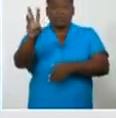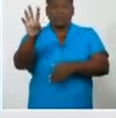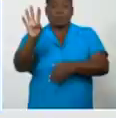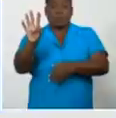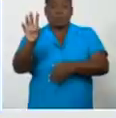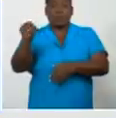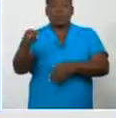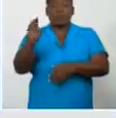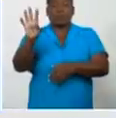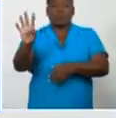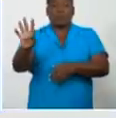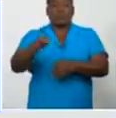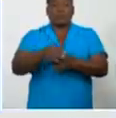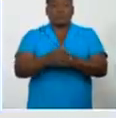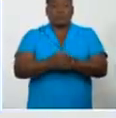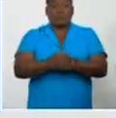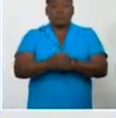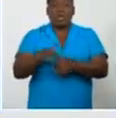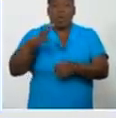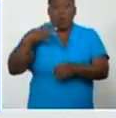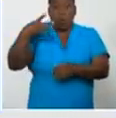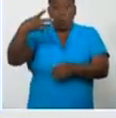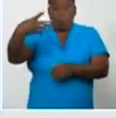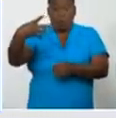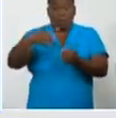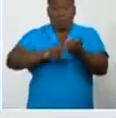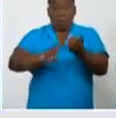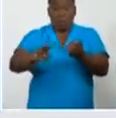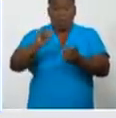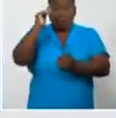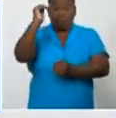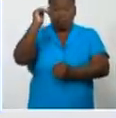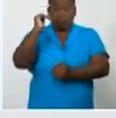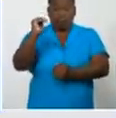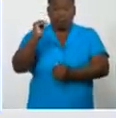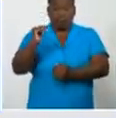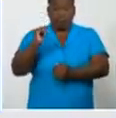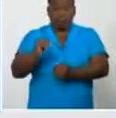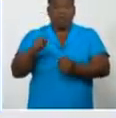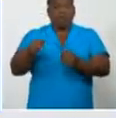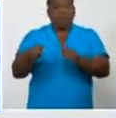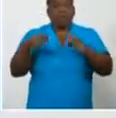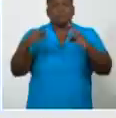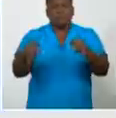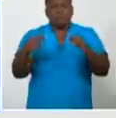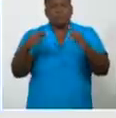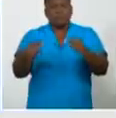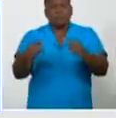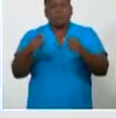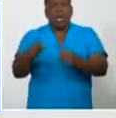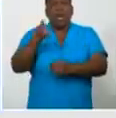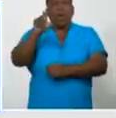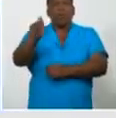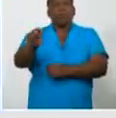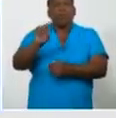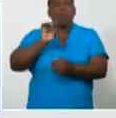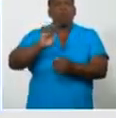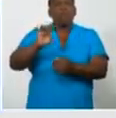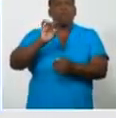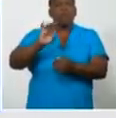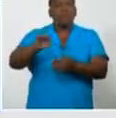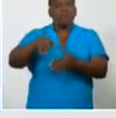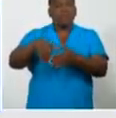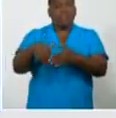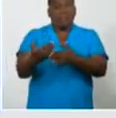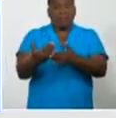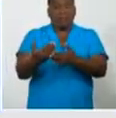134,4. Son las 4 provincias que de manera reiterada en los últimos 15 días presentan